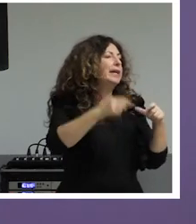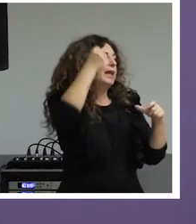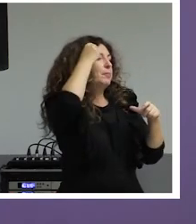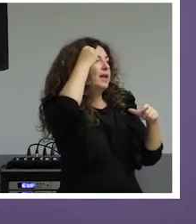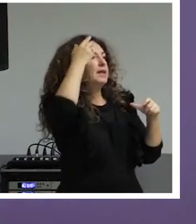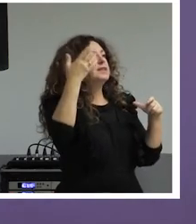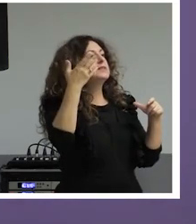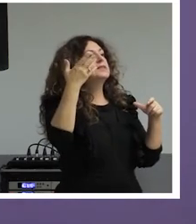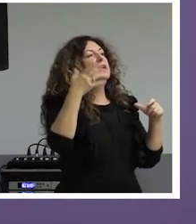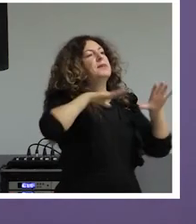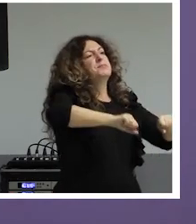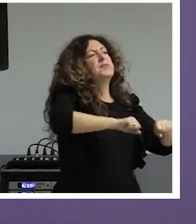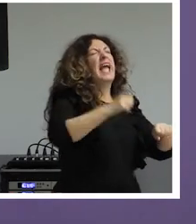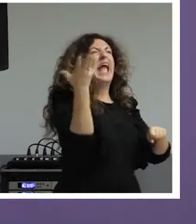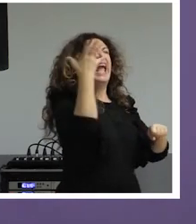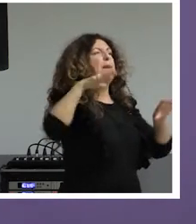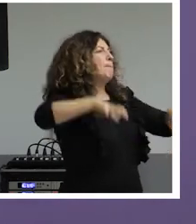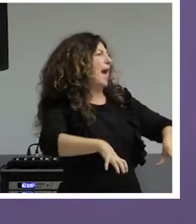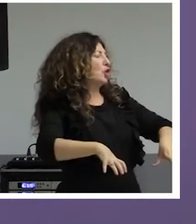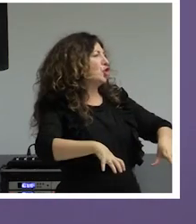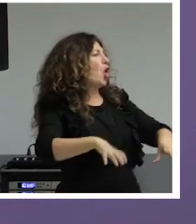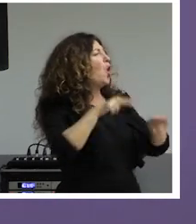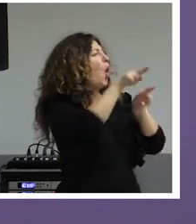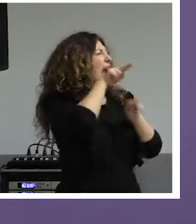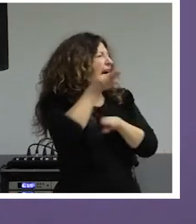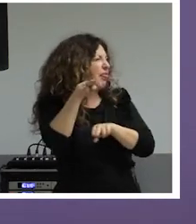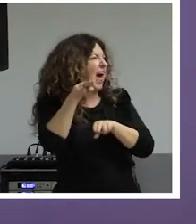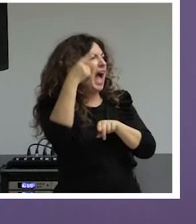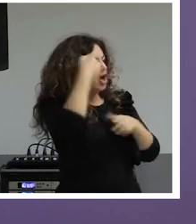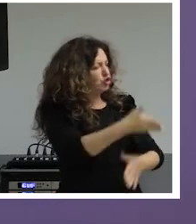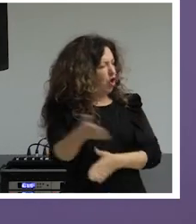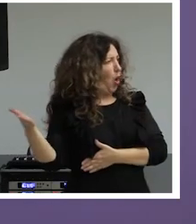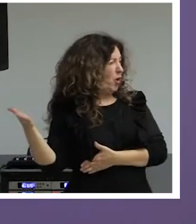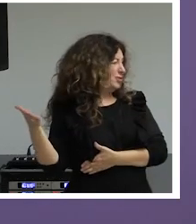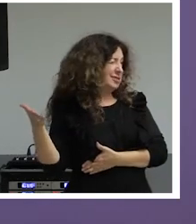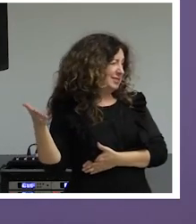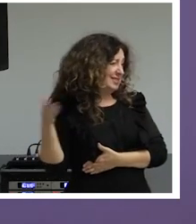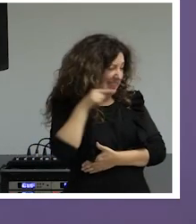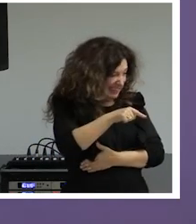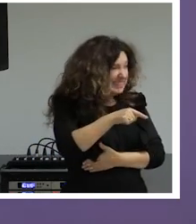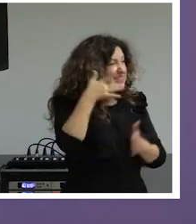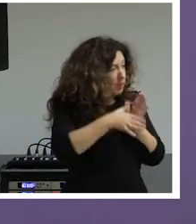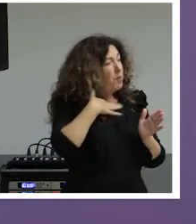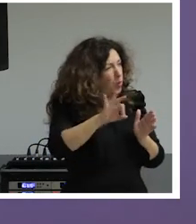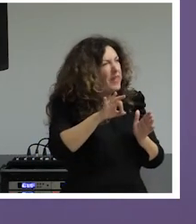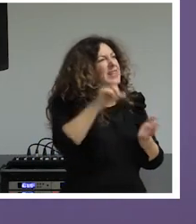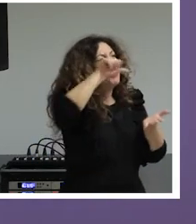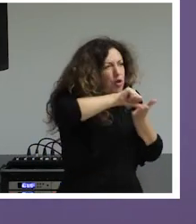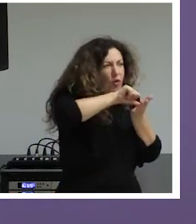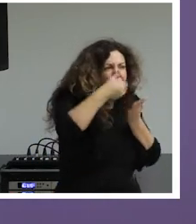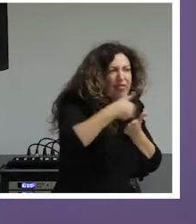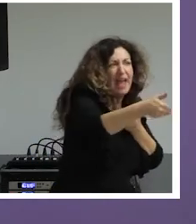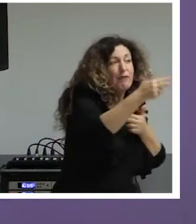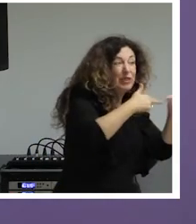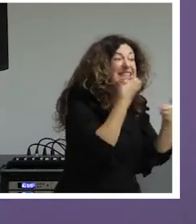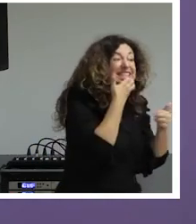feminista plural y no una ciudad que vive en el blanco y negro con gente que piensa en el altar